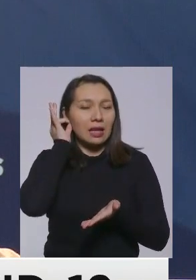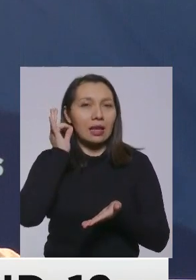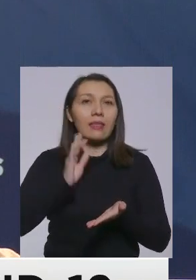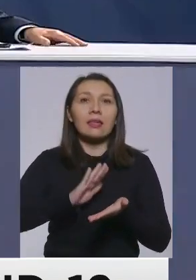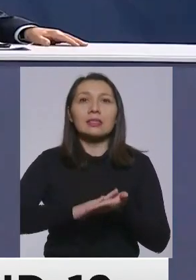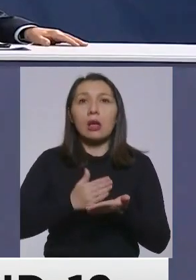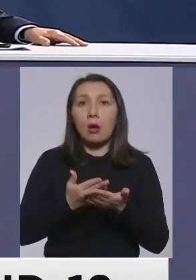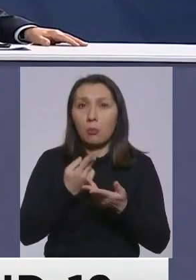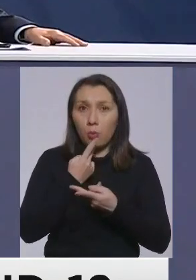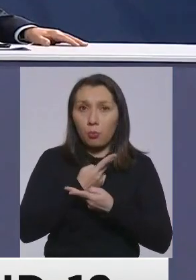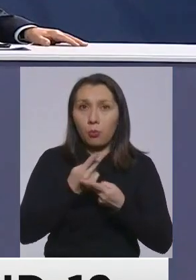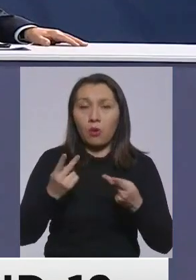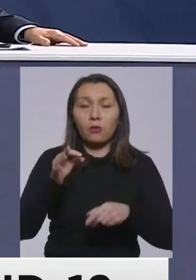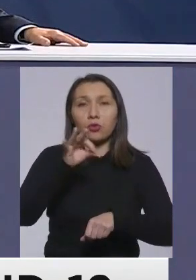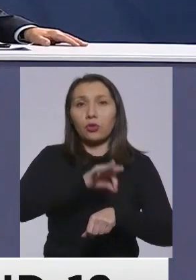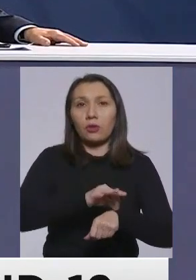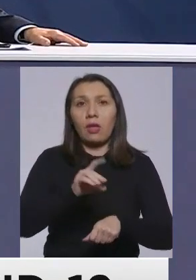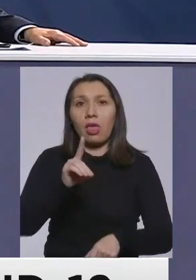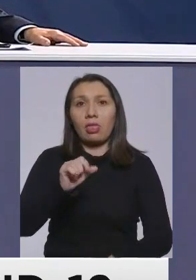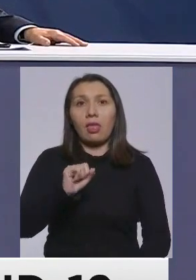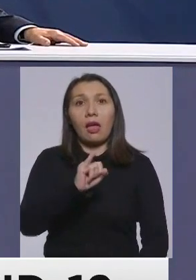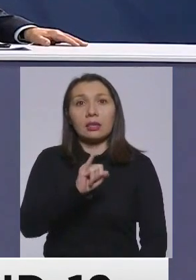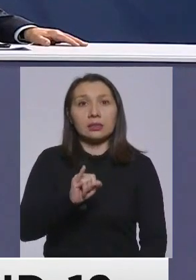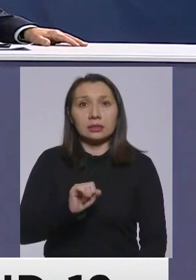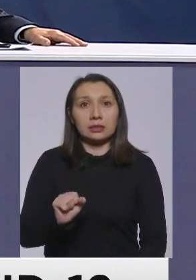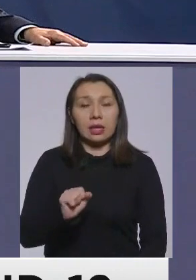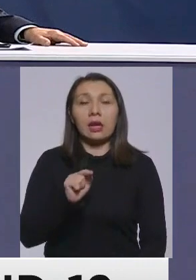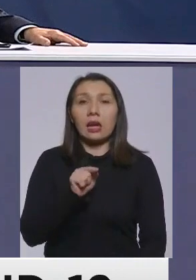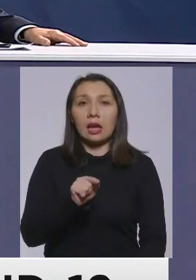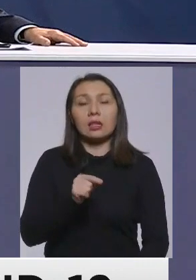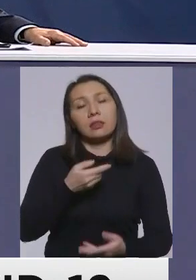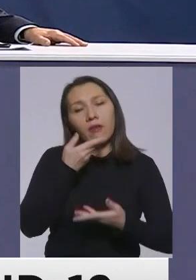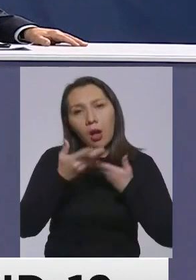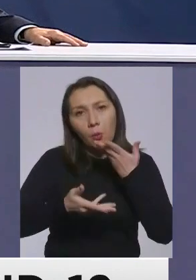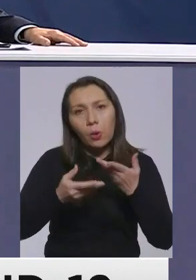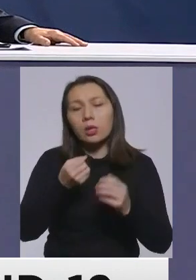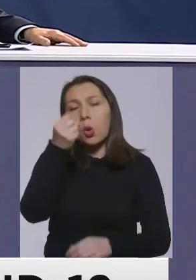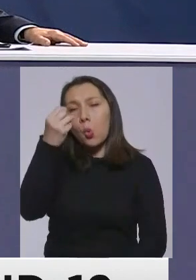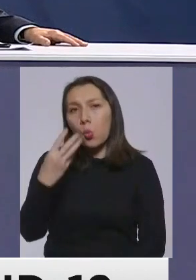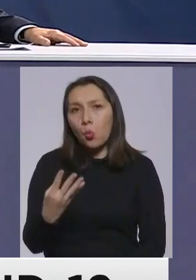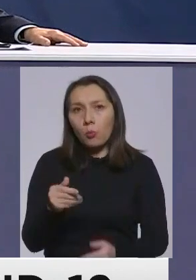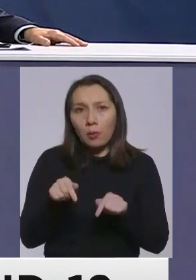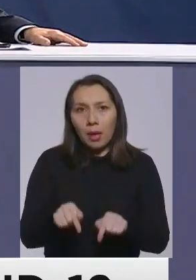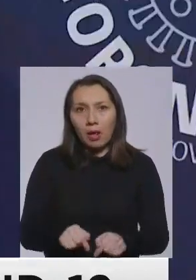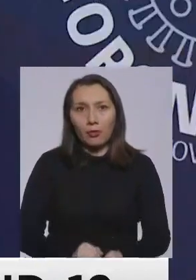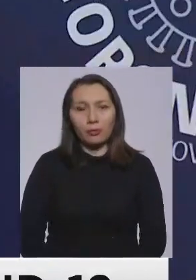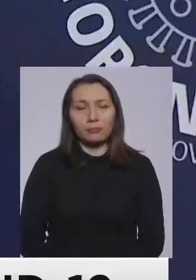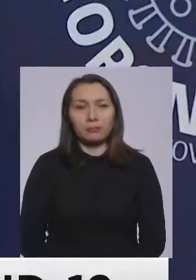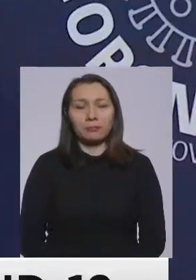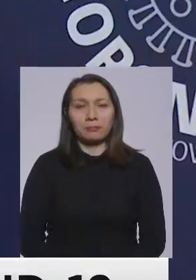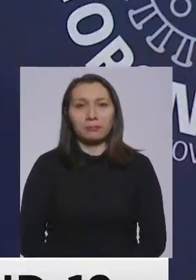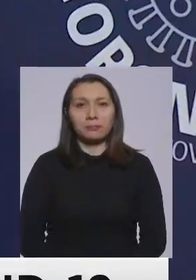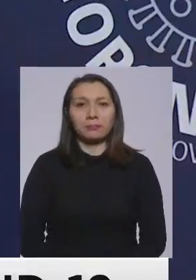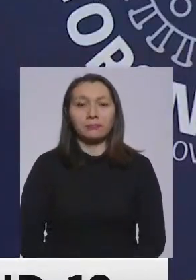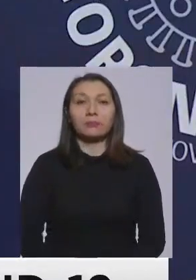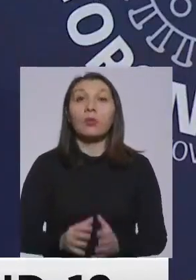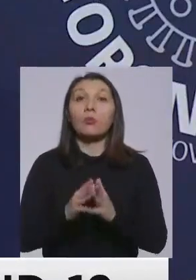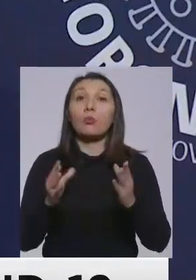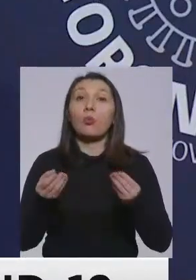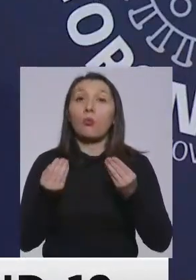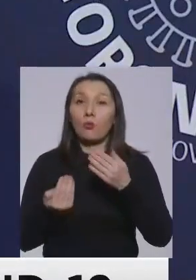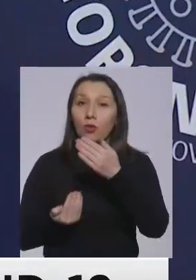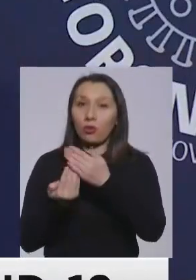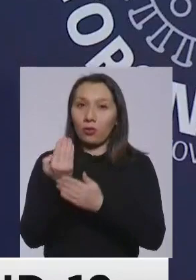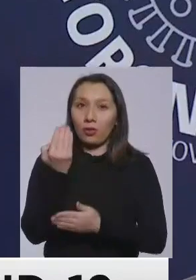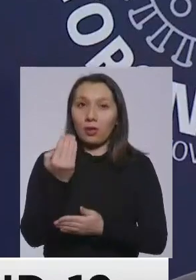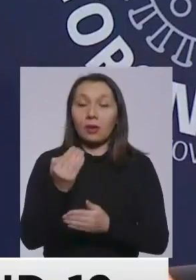salud pública otra paula daza quien dará a conocer las cifras de hoy día muy buenos días